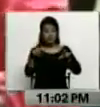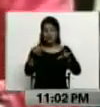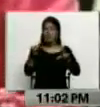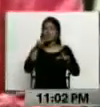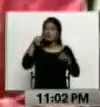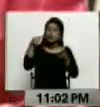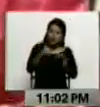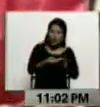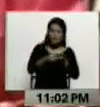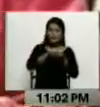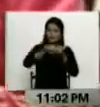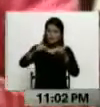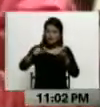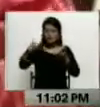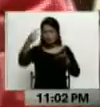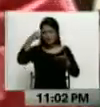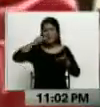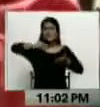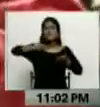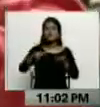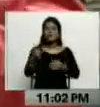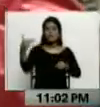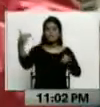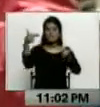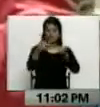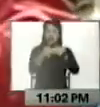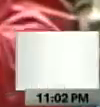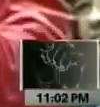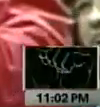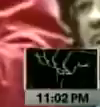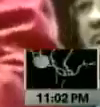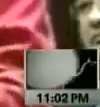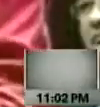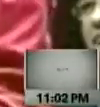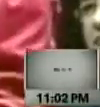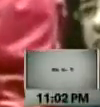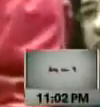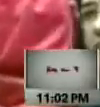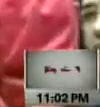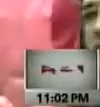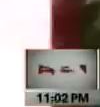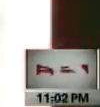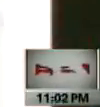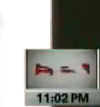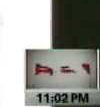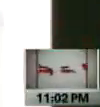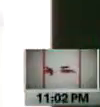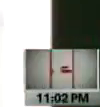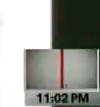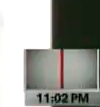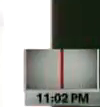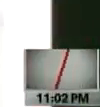gerente de asuntos público descripción contribución de la empresa Para apoyar las actividades que realiza esta